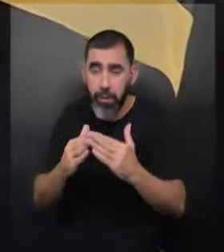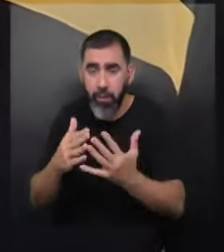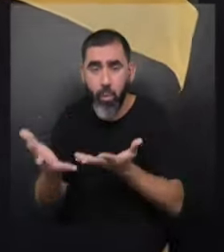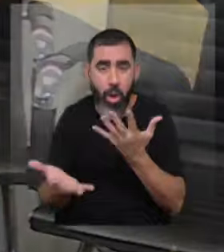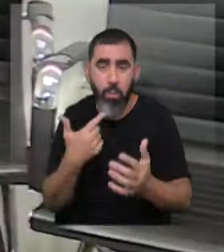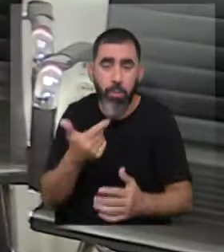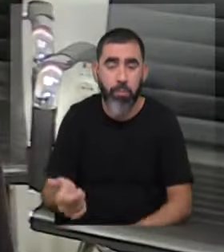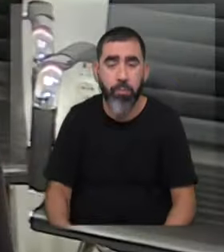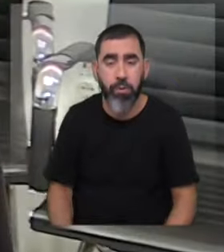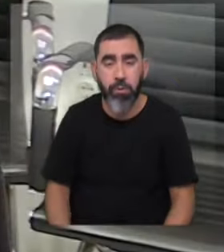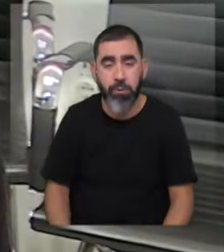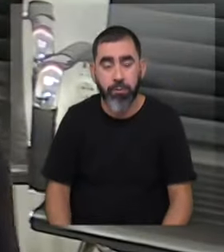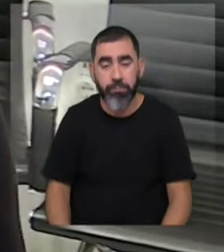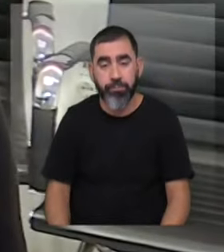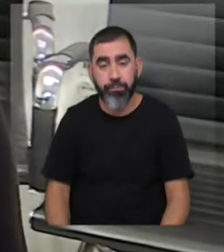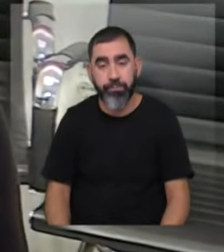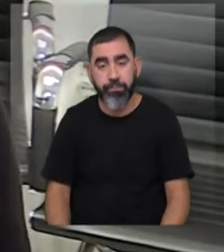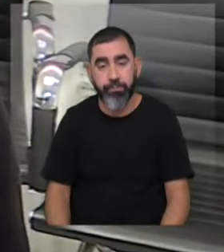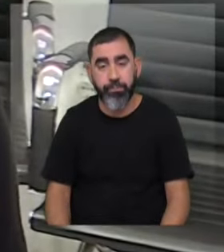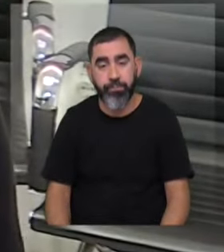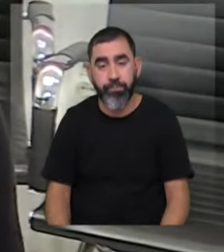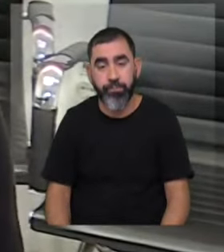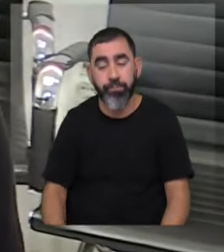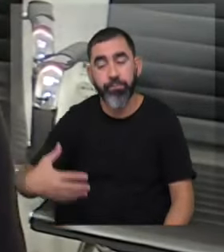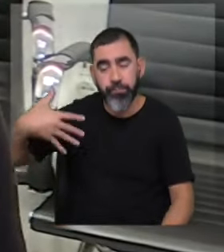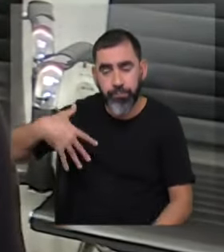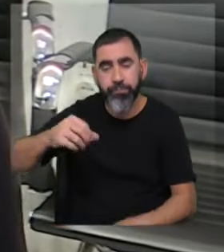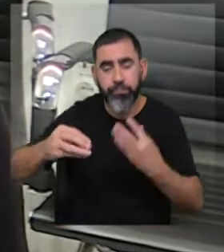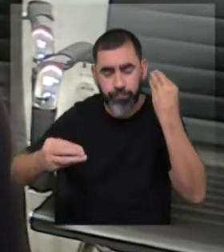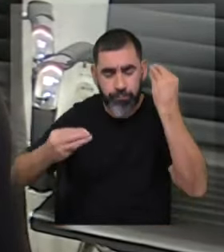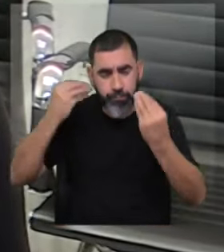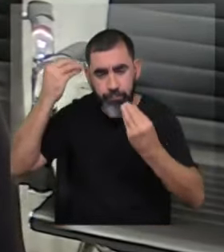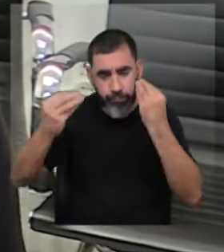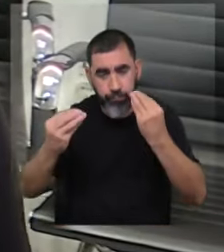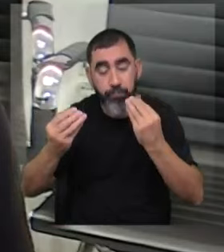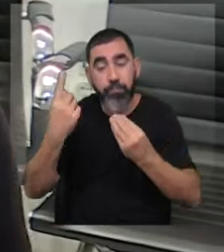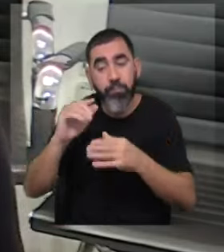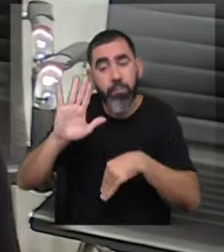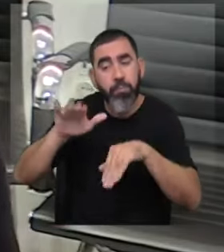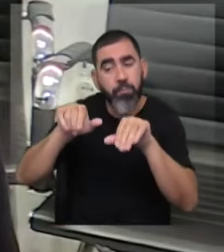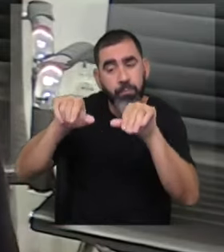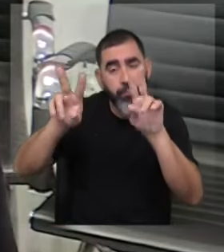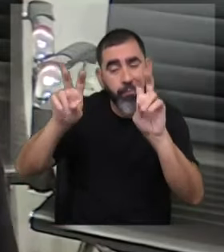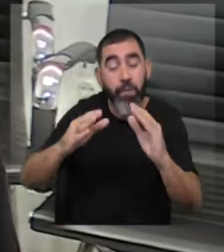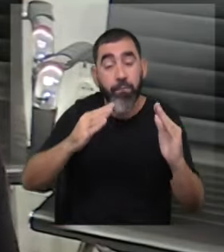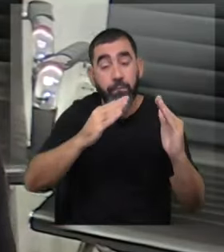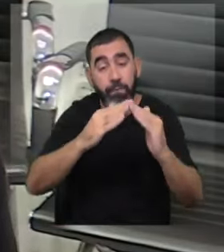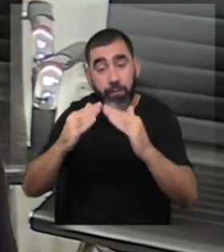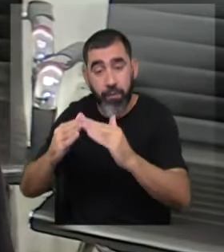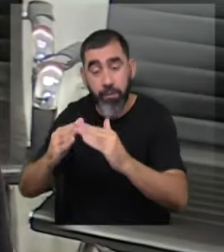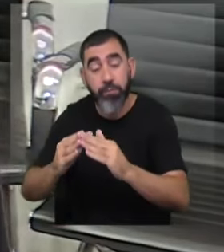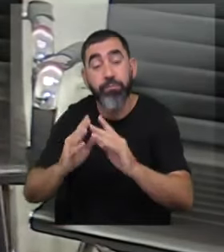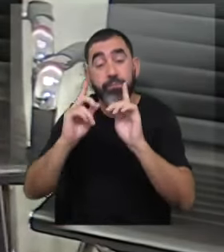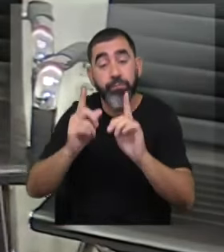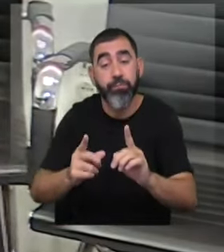por ejemplo. Sí, mira, ella se llevó varias preocupaciones, pero puso el énfasis, como tú bien lo dices, en viviendas y puso